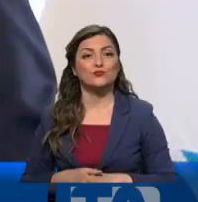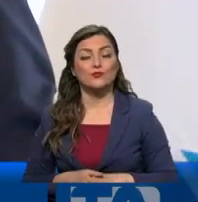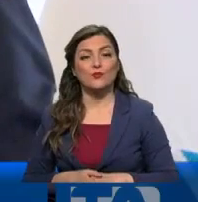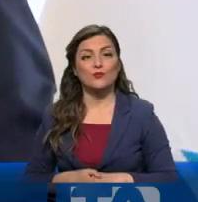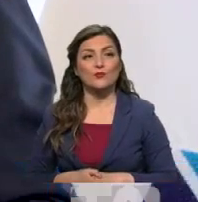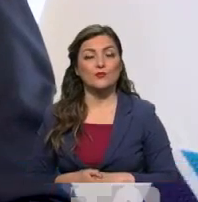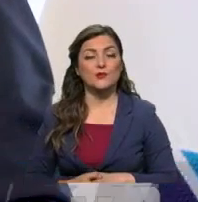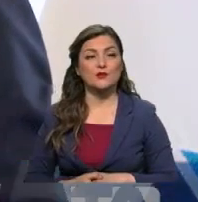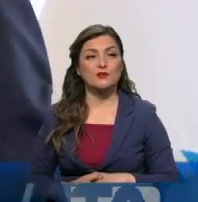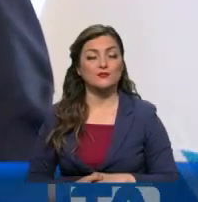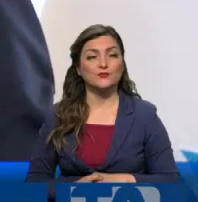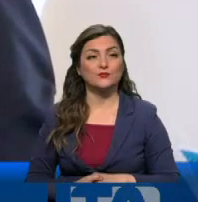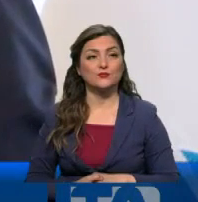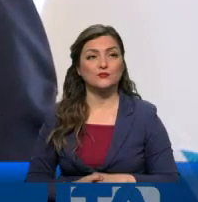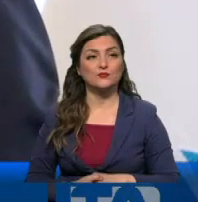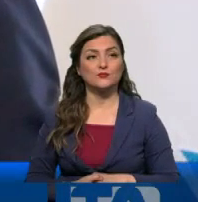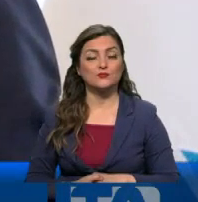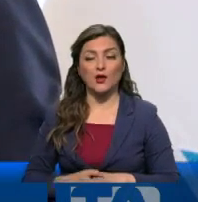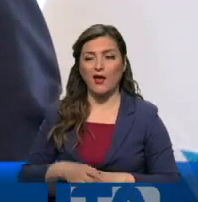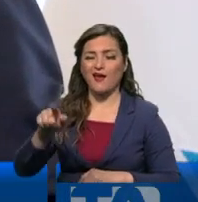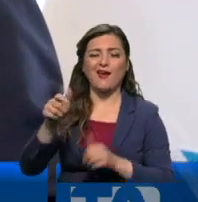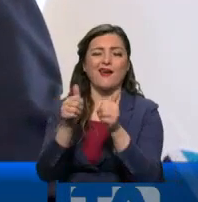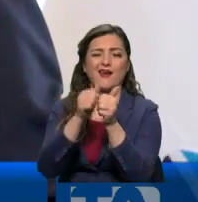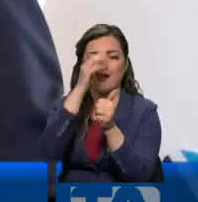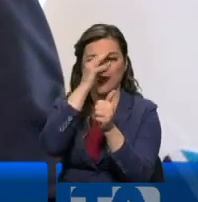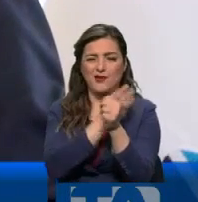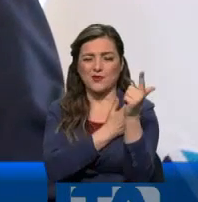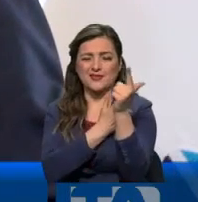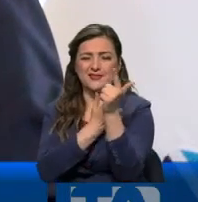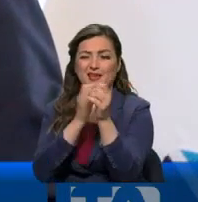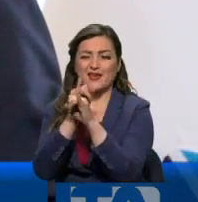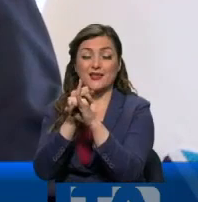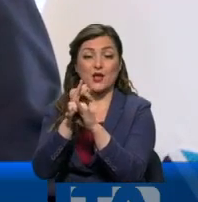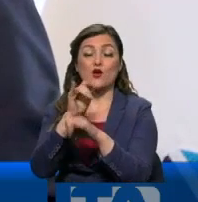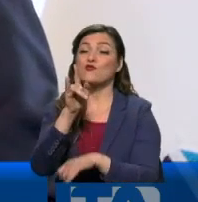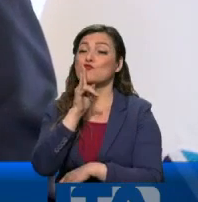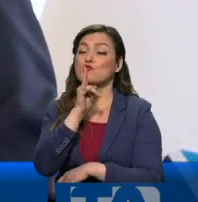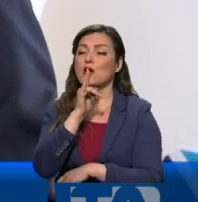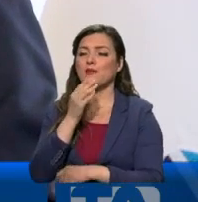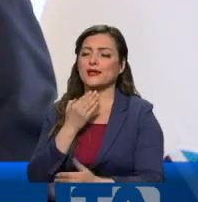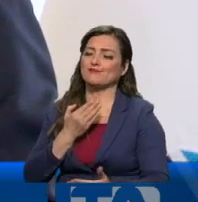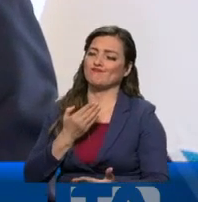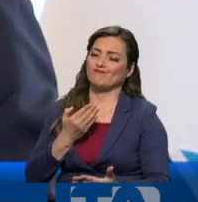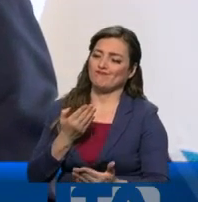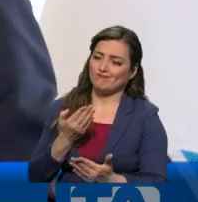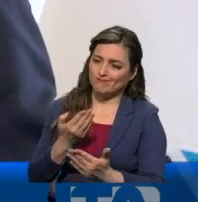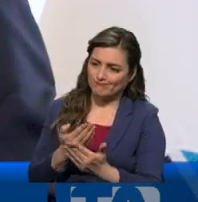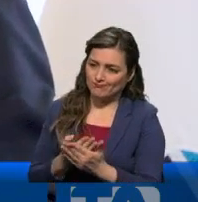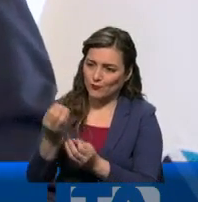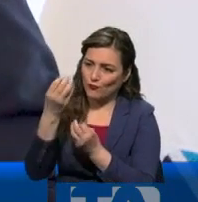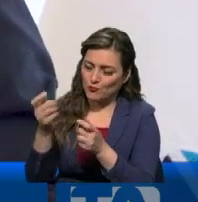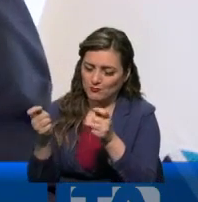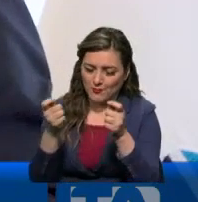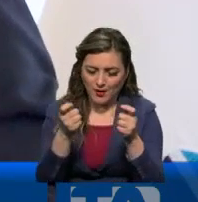Y expresar nuestro agradecimiento por este apoyo, que sin duda nos permitirá definir alternativas